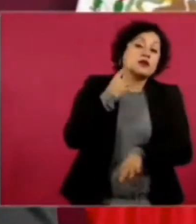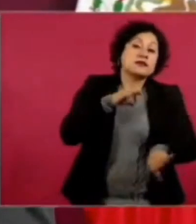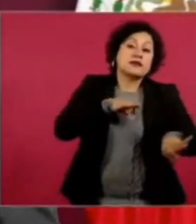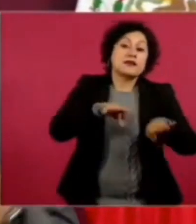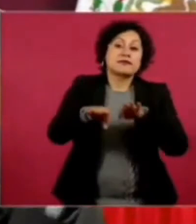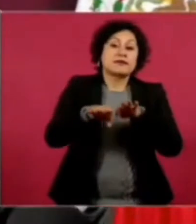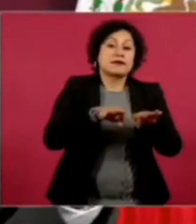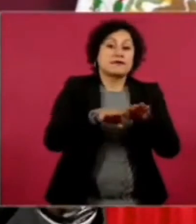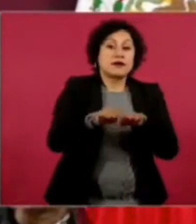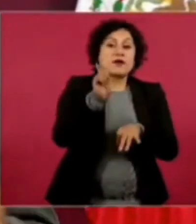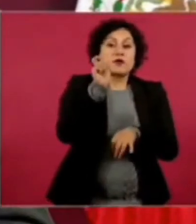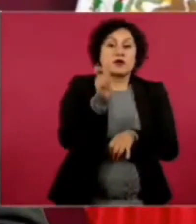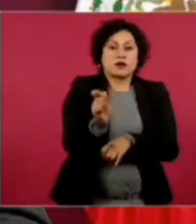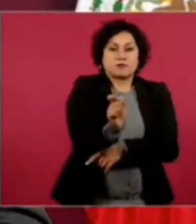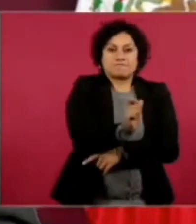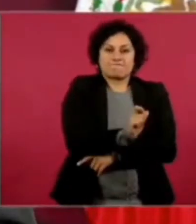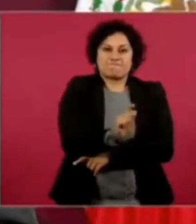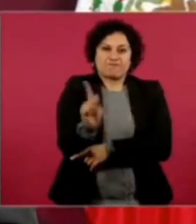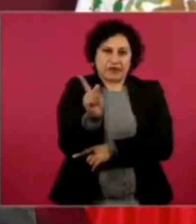Entonces, decir, es político, no,